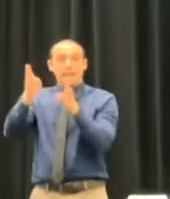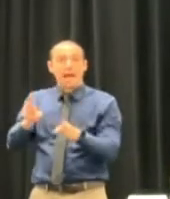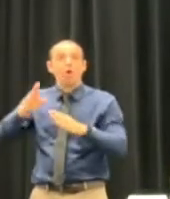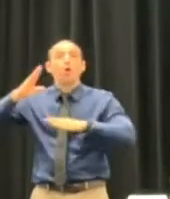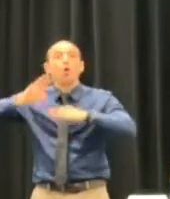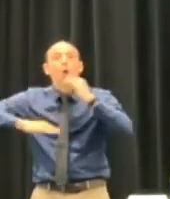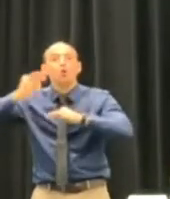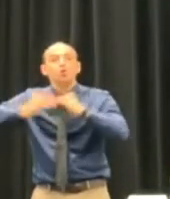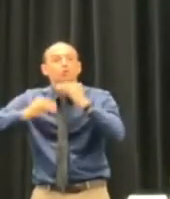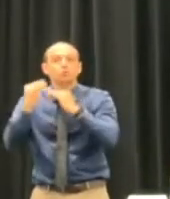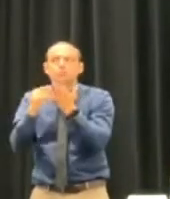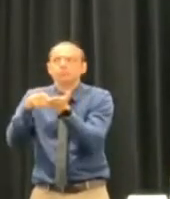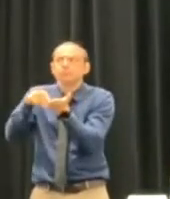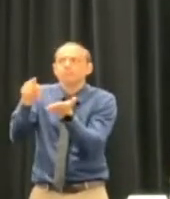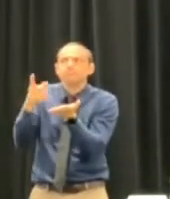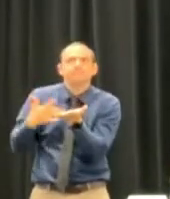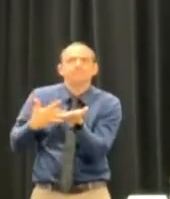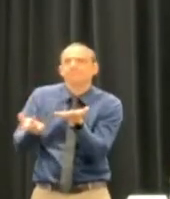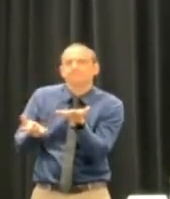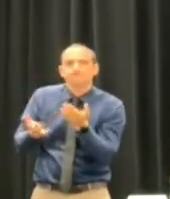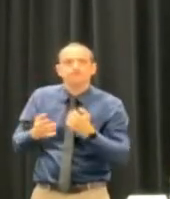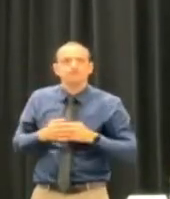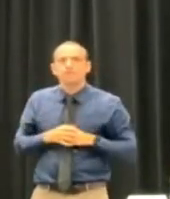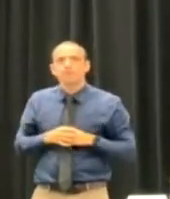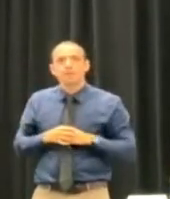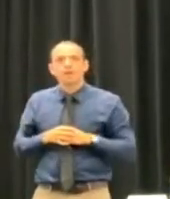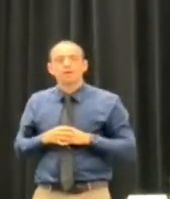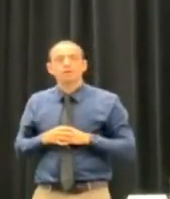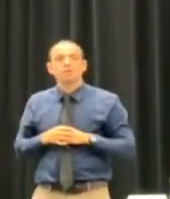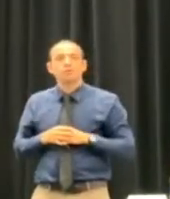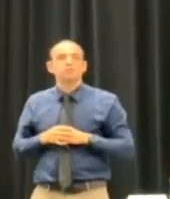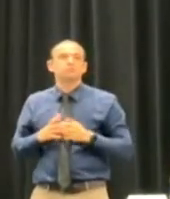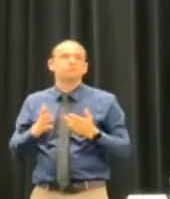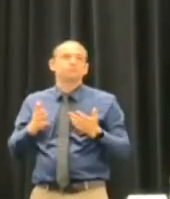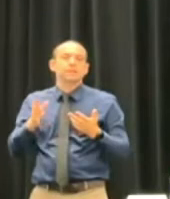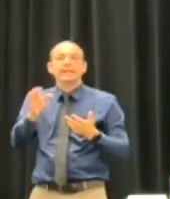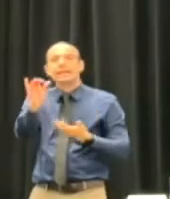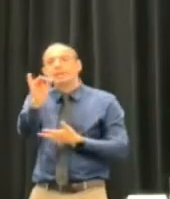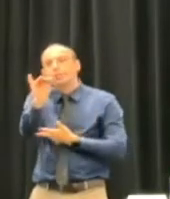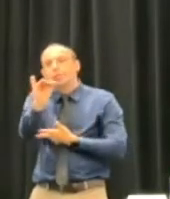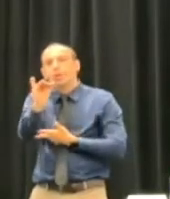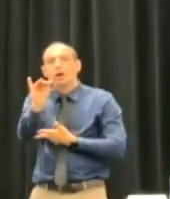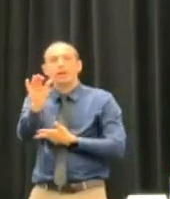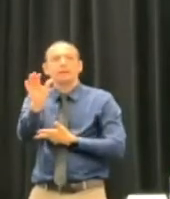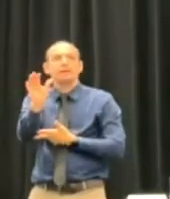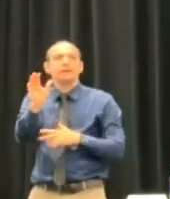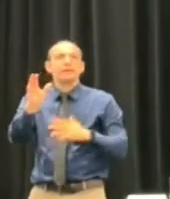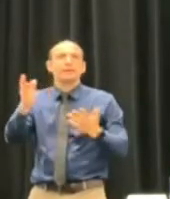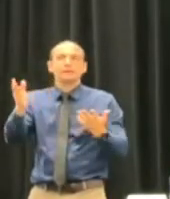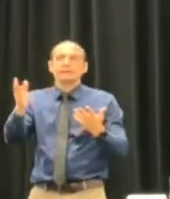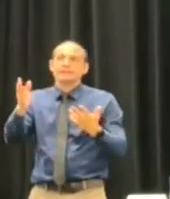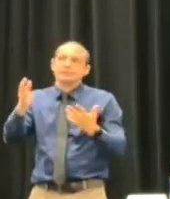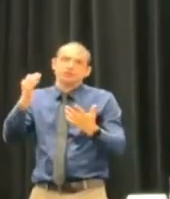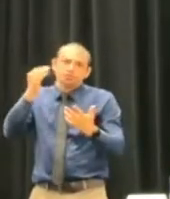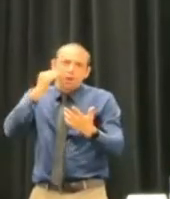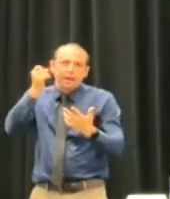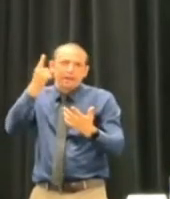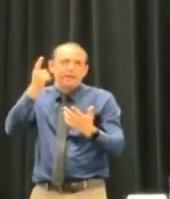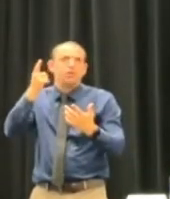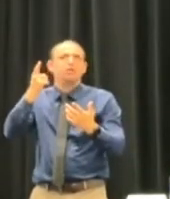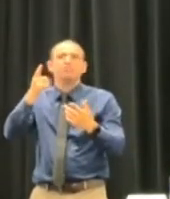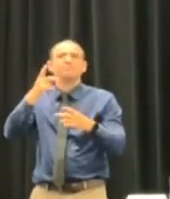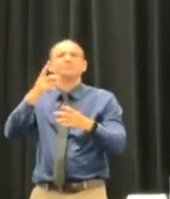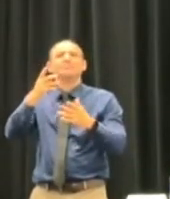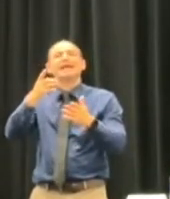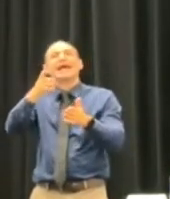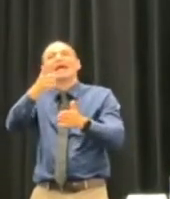y entonces si nos pudieran decir pues básicamente de qué se tratan los trabajos que van a estar haciendo las entiendo que cada uno será diferente pero si nos pueden hablar en términos